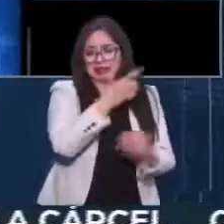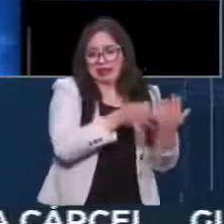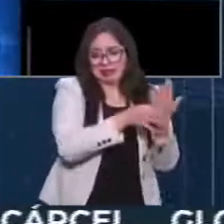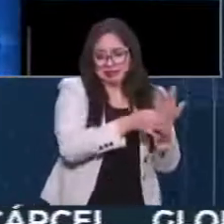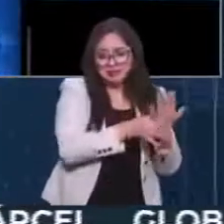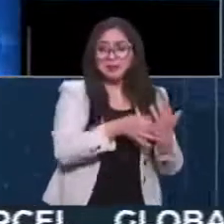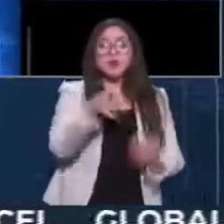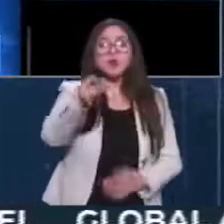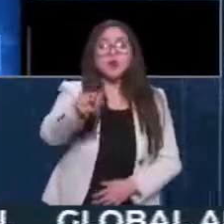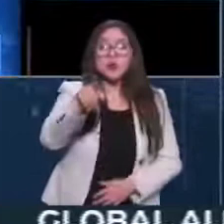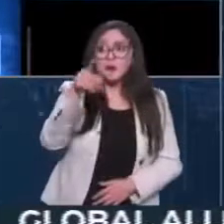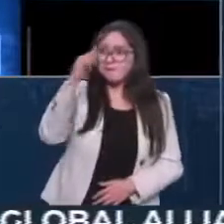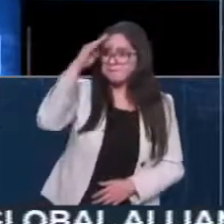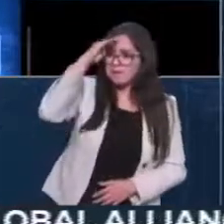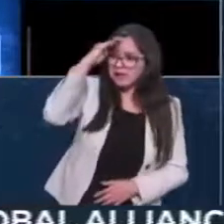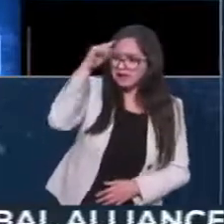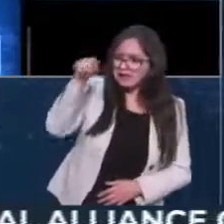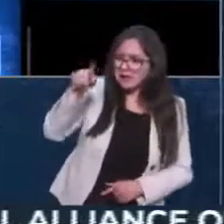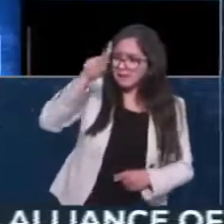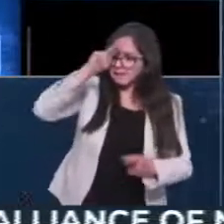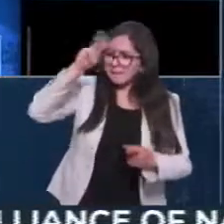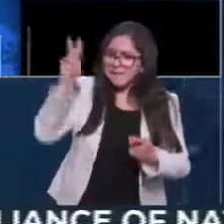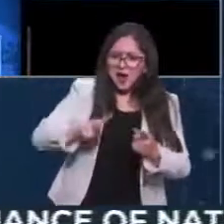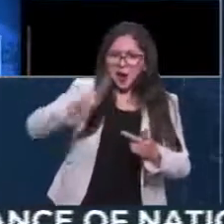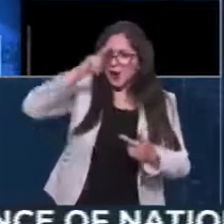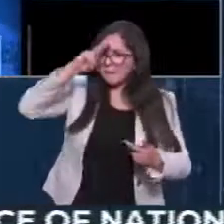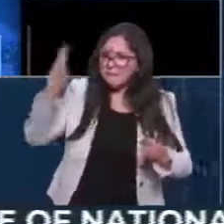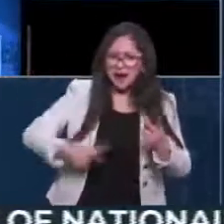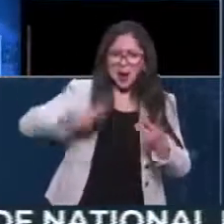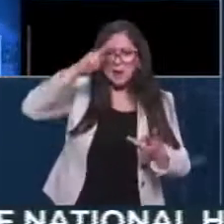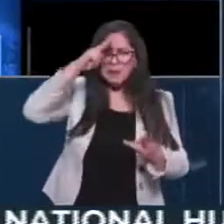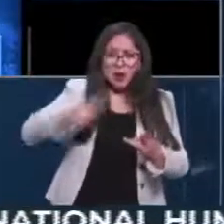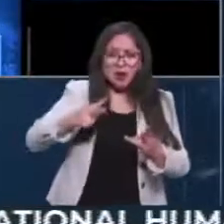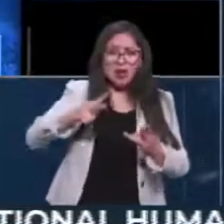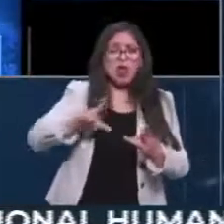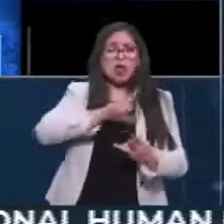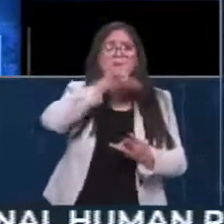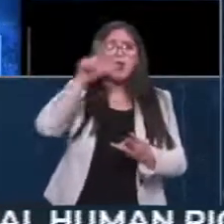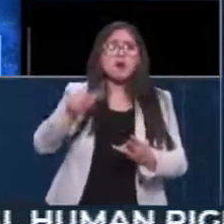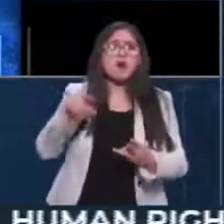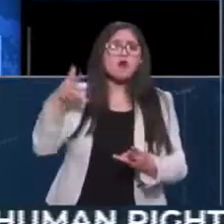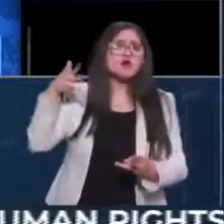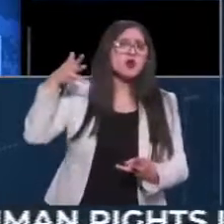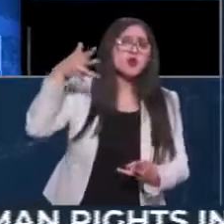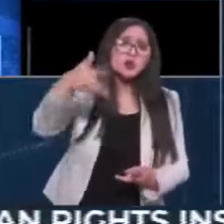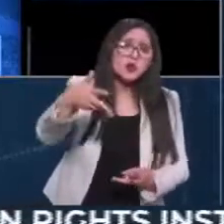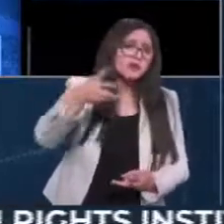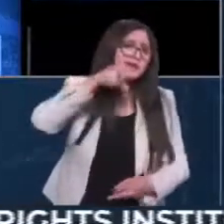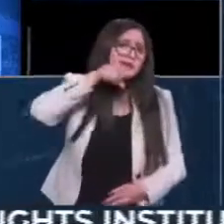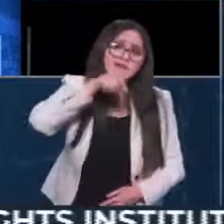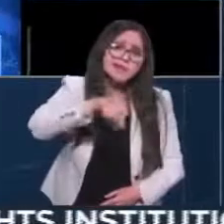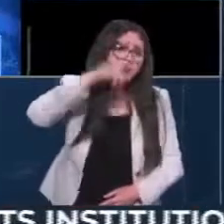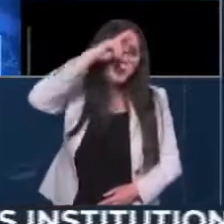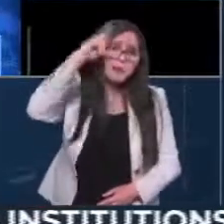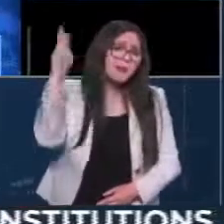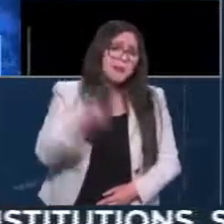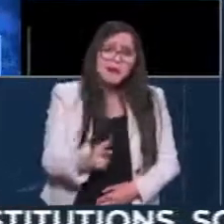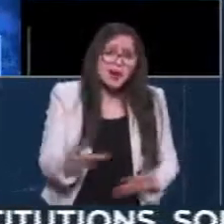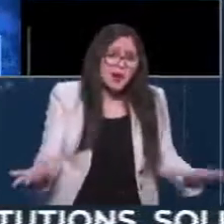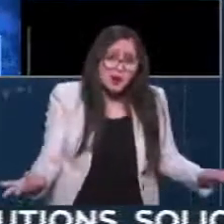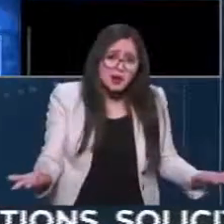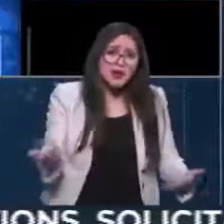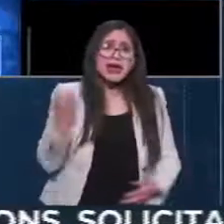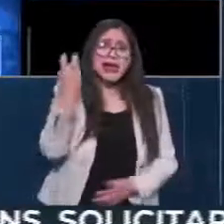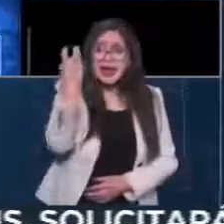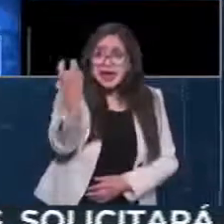está lo peor que puede ser, vienen cosas peores. Entonces, esa es la historia de esto, y entonces ese mismo